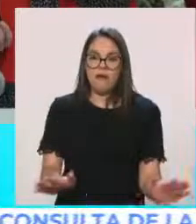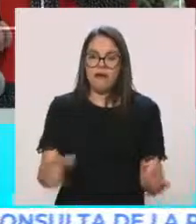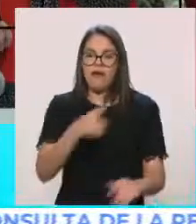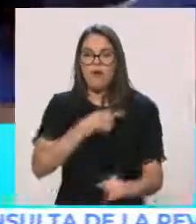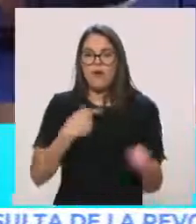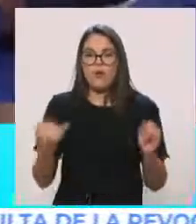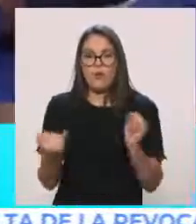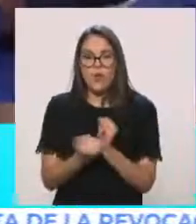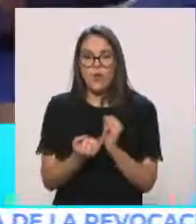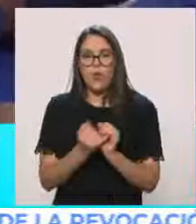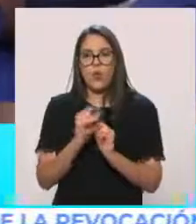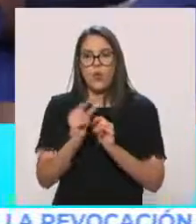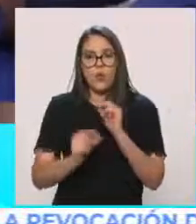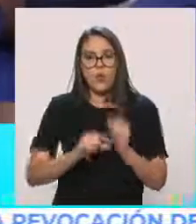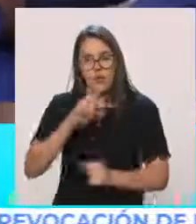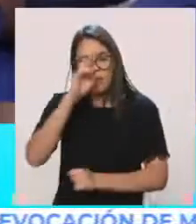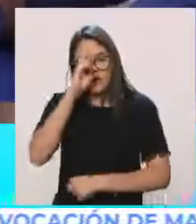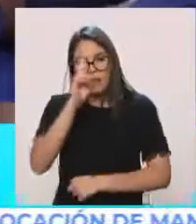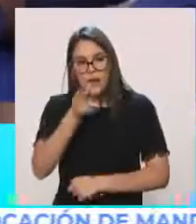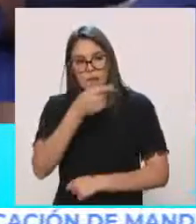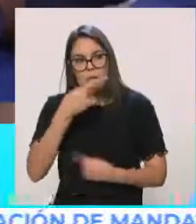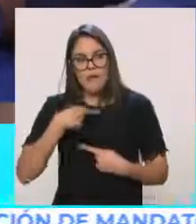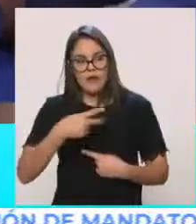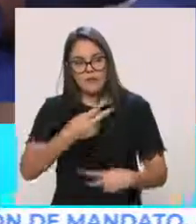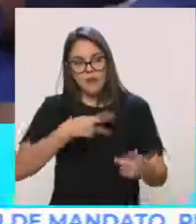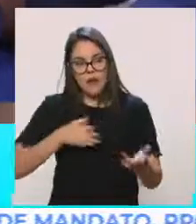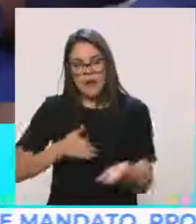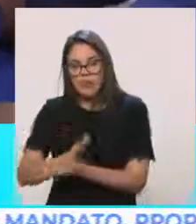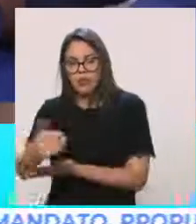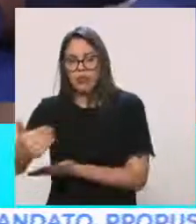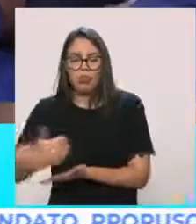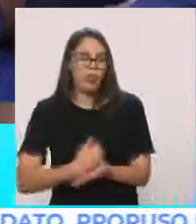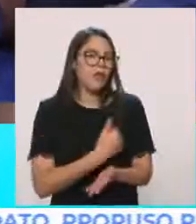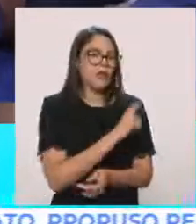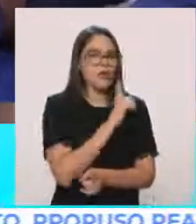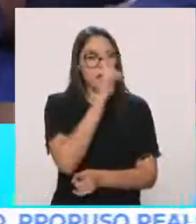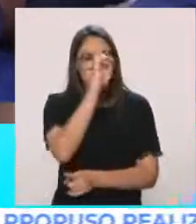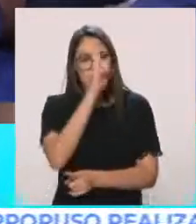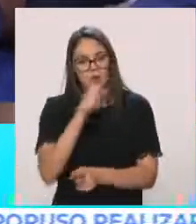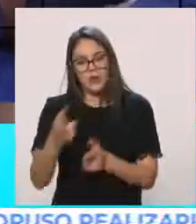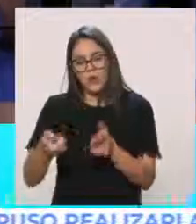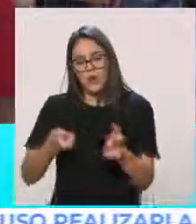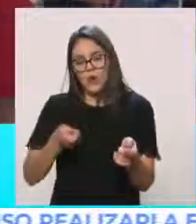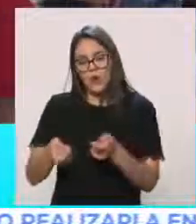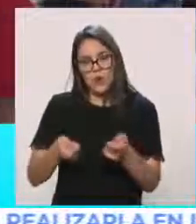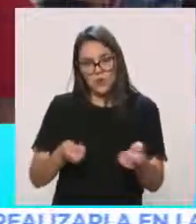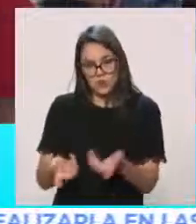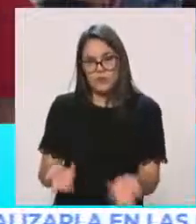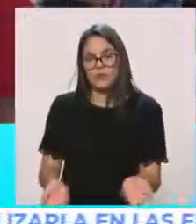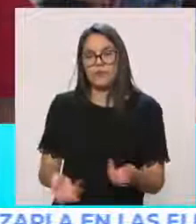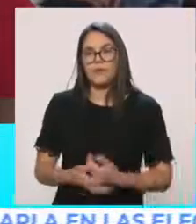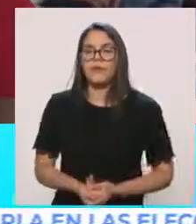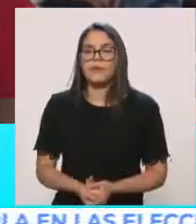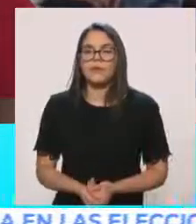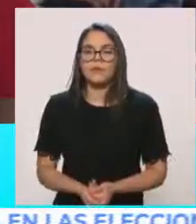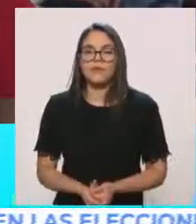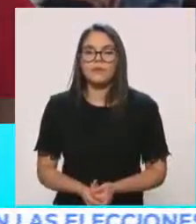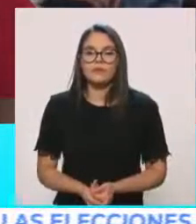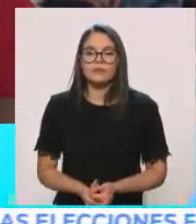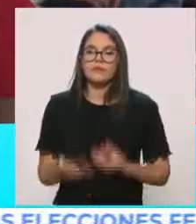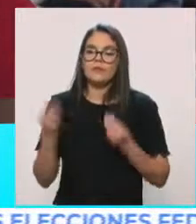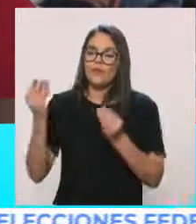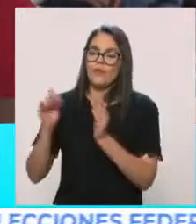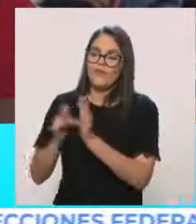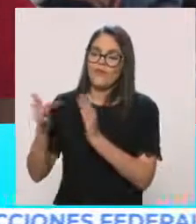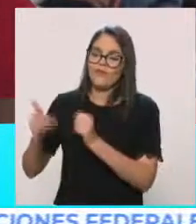restringiendo también todo el acceso a las personas, tanto como el que ya salgan, ¿no? Bueno, pues muchísimas gracias